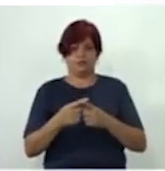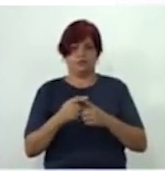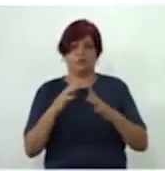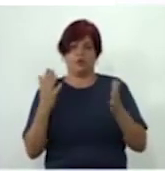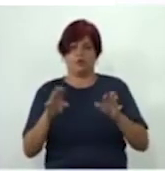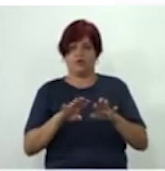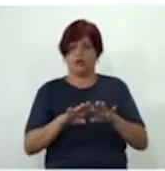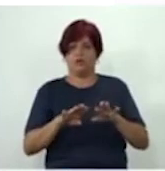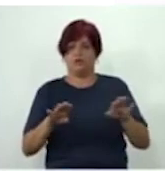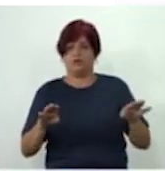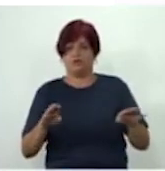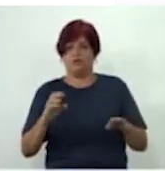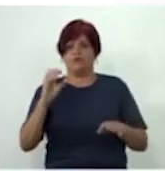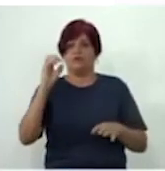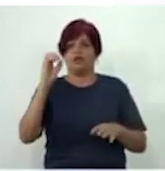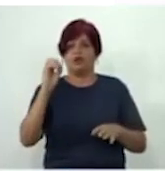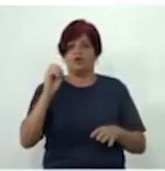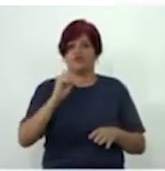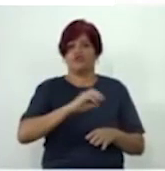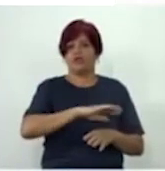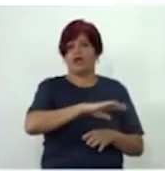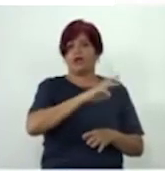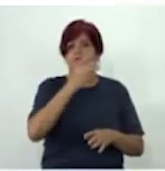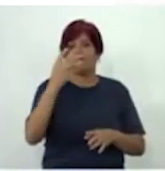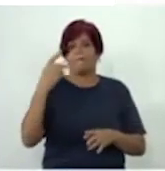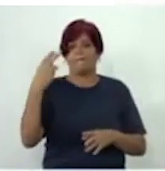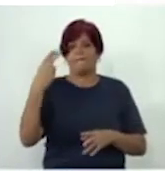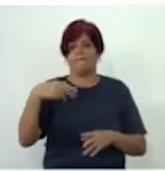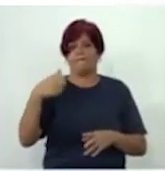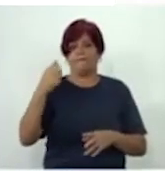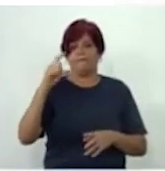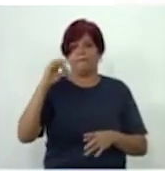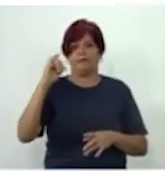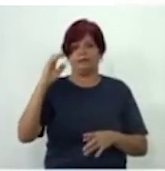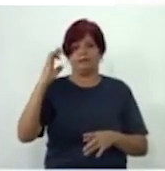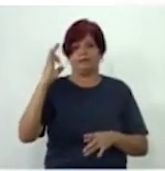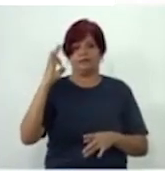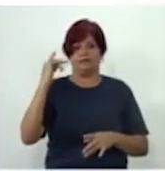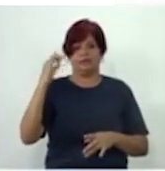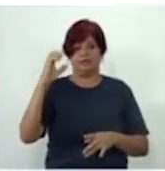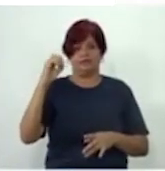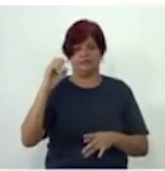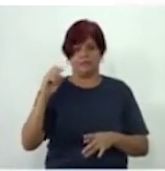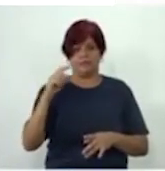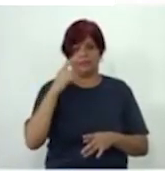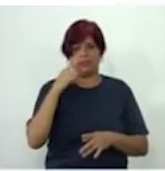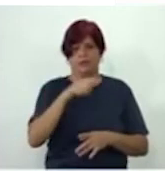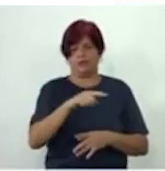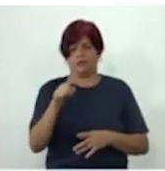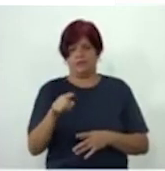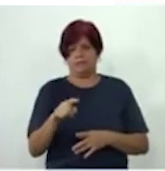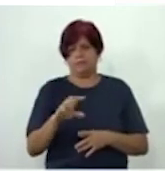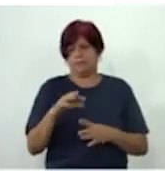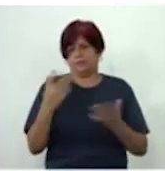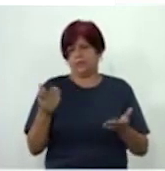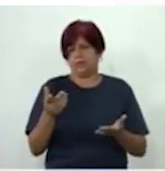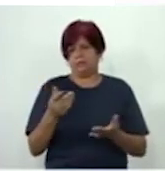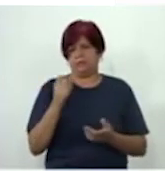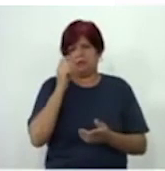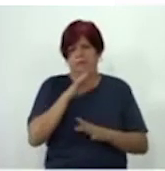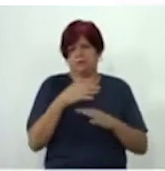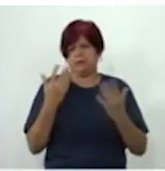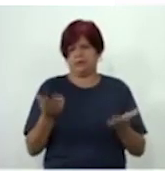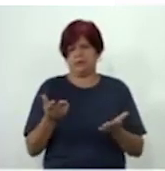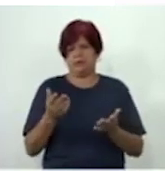del Océano Pacífico que aparece en la figura 51. ¿A qué conclusión llega? O sea,